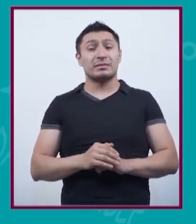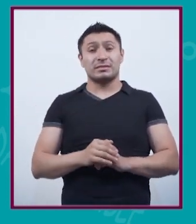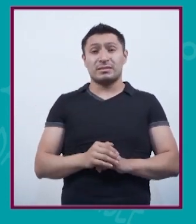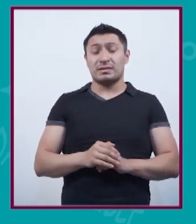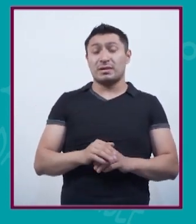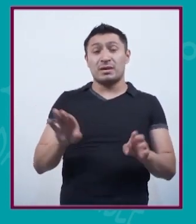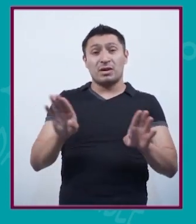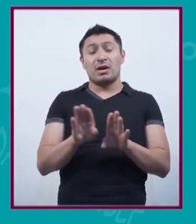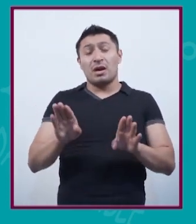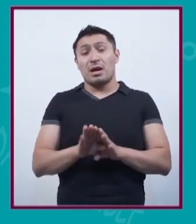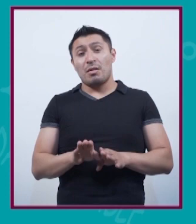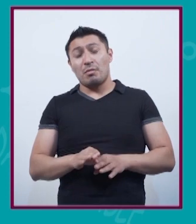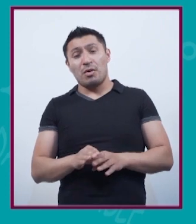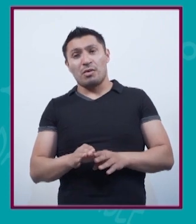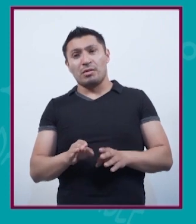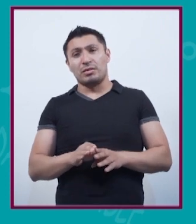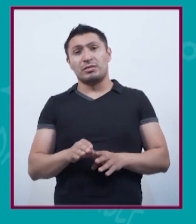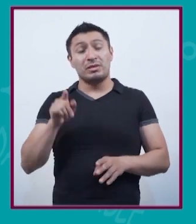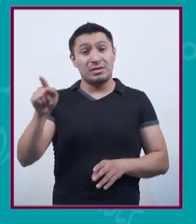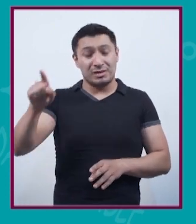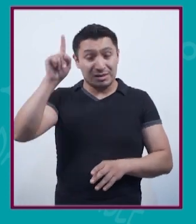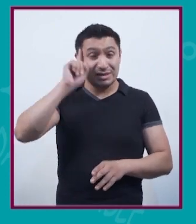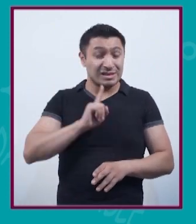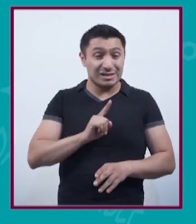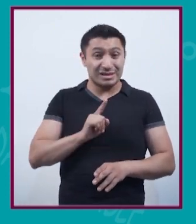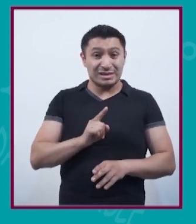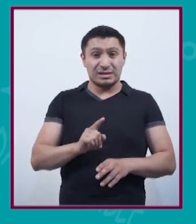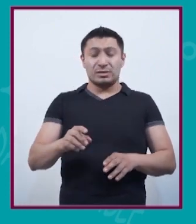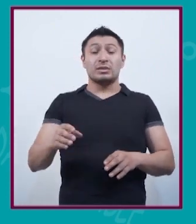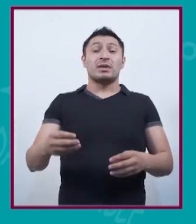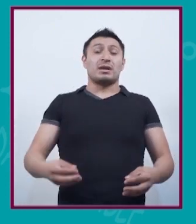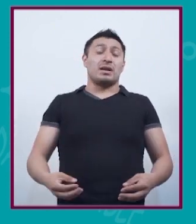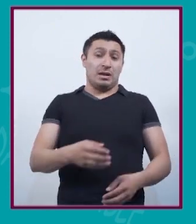intelectuales para responder, pero a nivel temático yo diría que hay